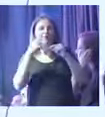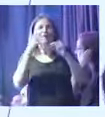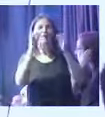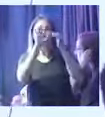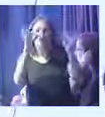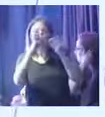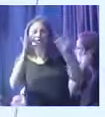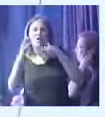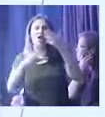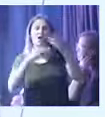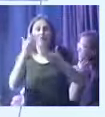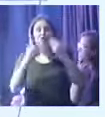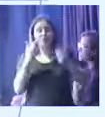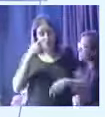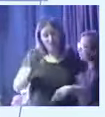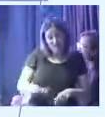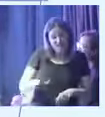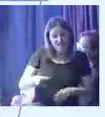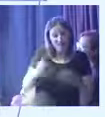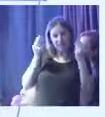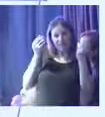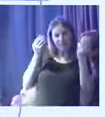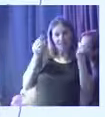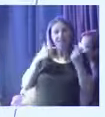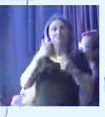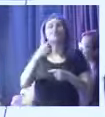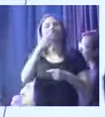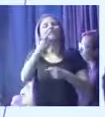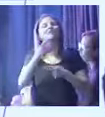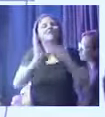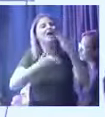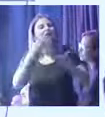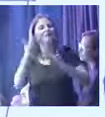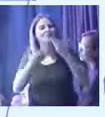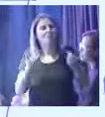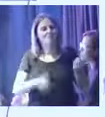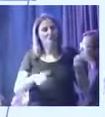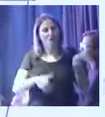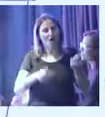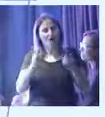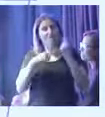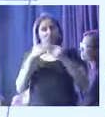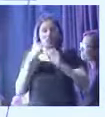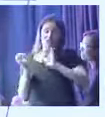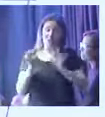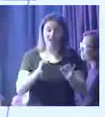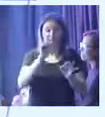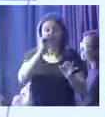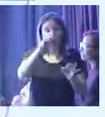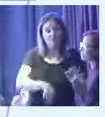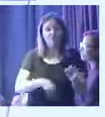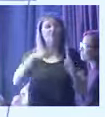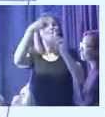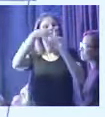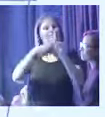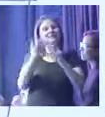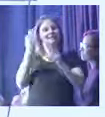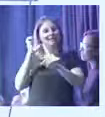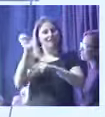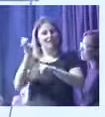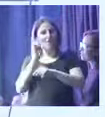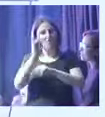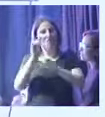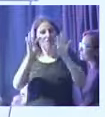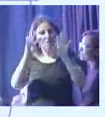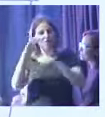letra que aún siendo niño me gustaba. Decía la canción, yo llegué a Montevideo allá por el mes de enero del